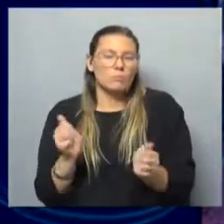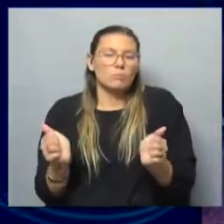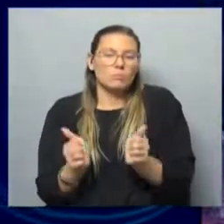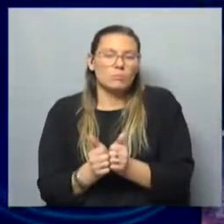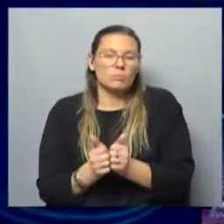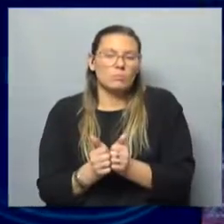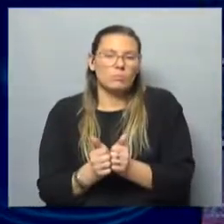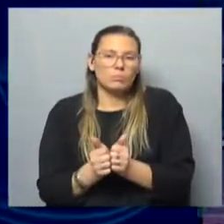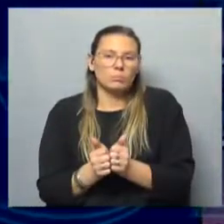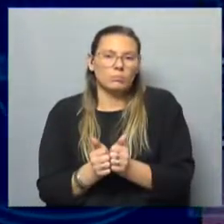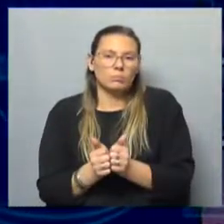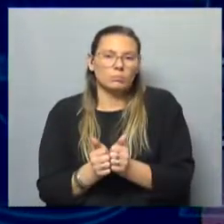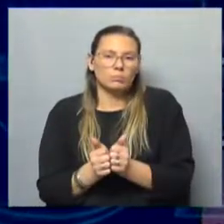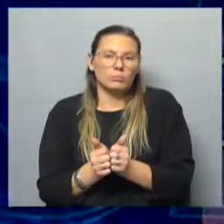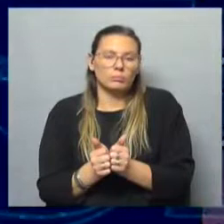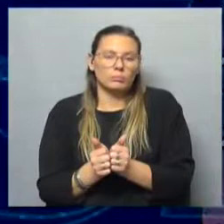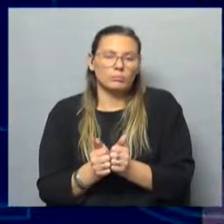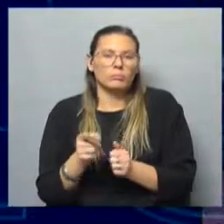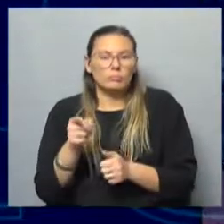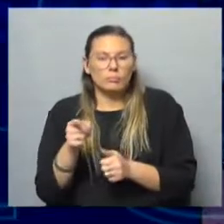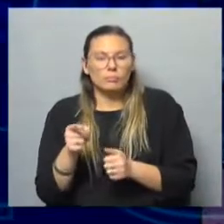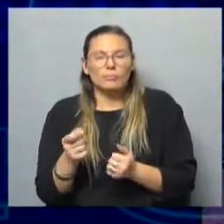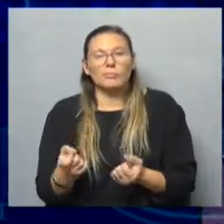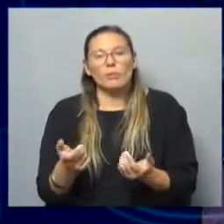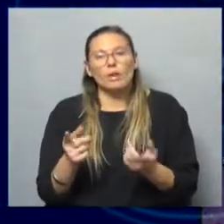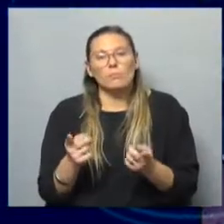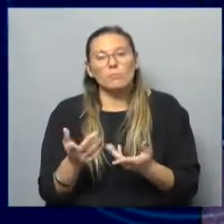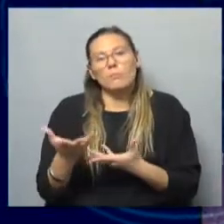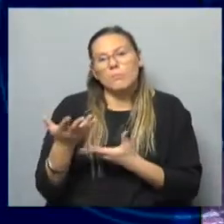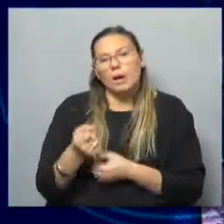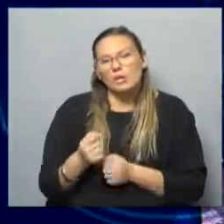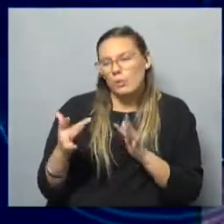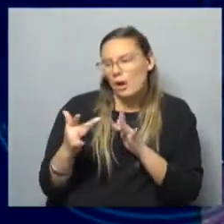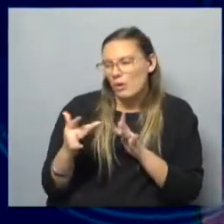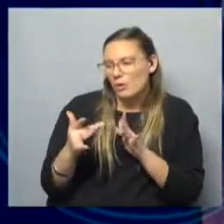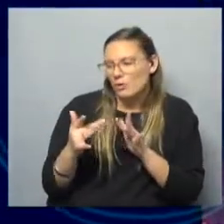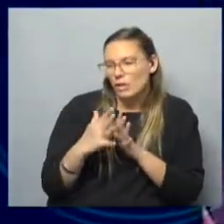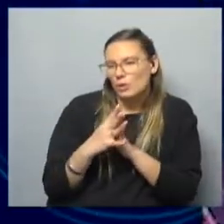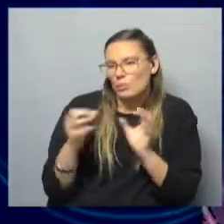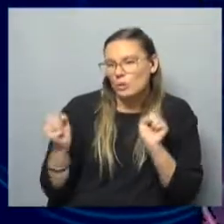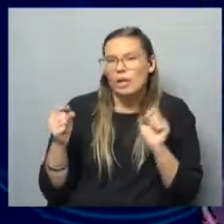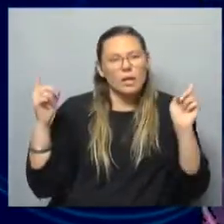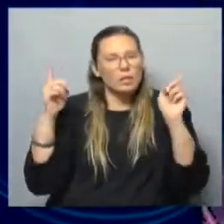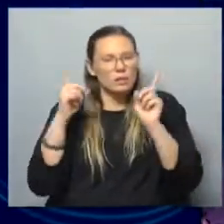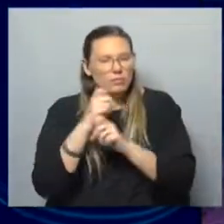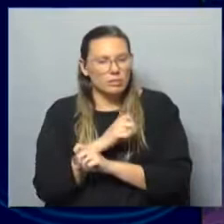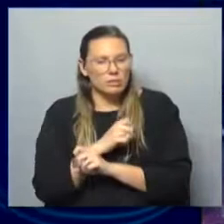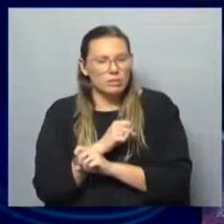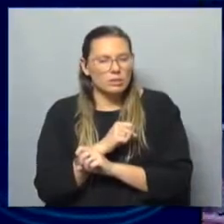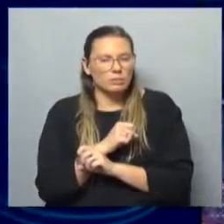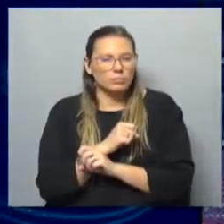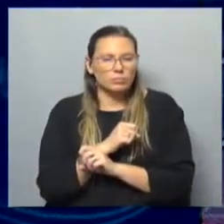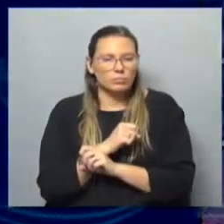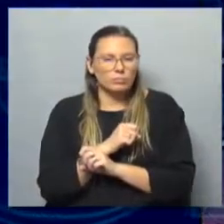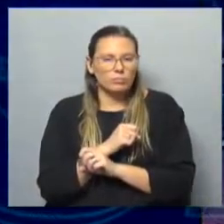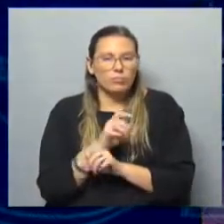y creo que eso nos ha regalado un poco esa conexión que es difícil de obtener, ¿no? Sí. O